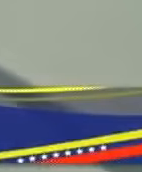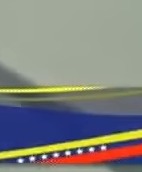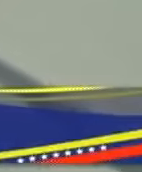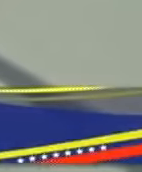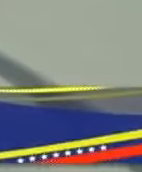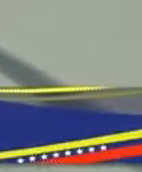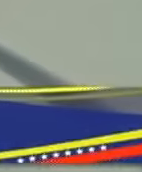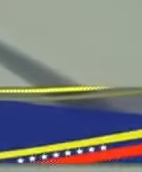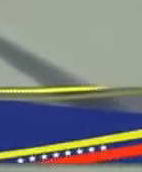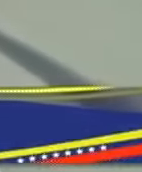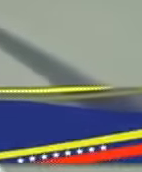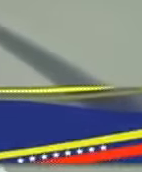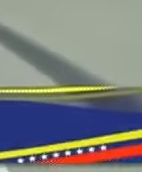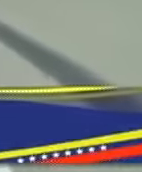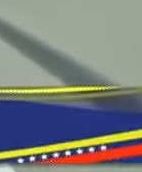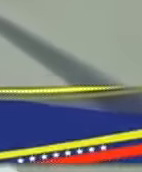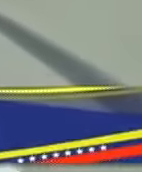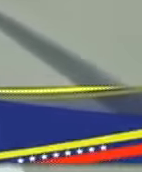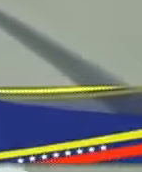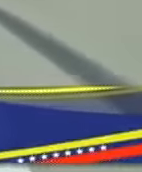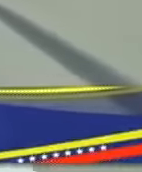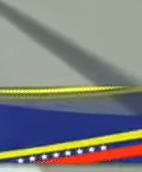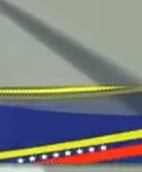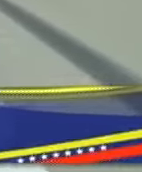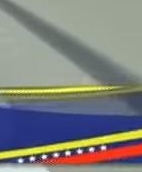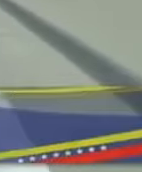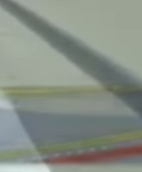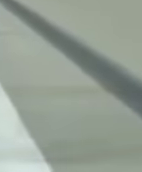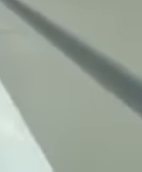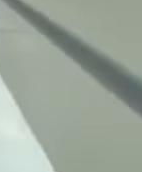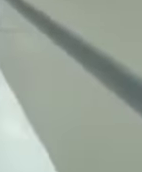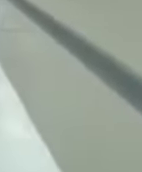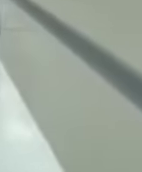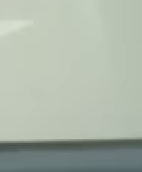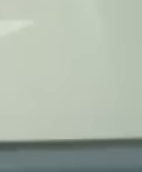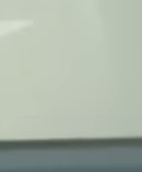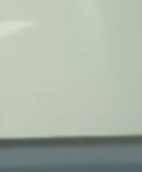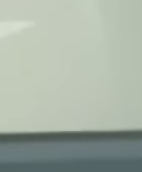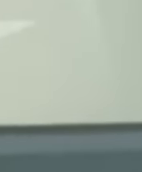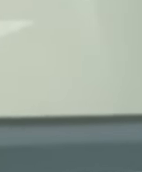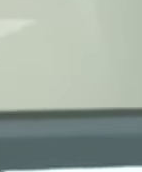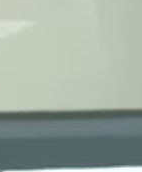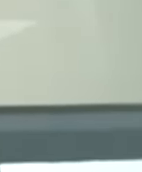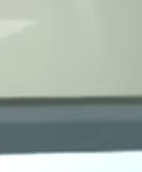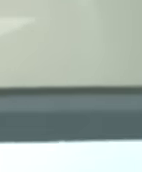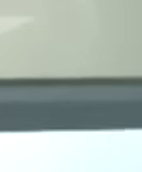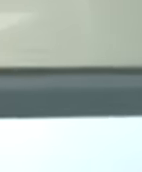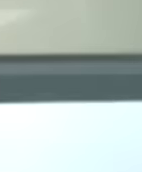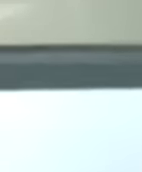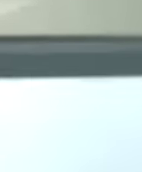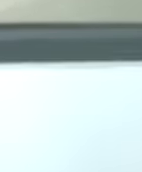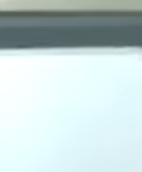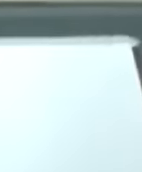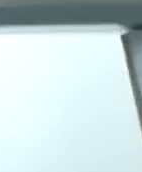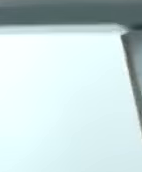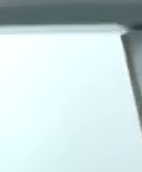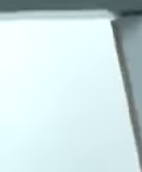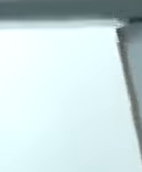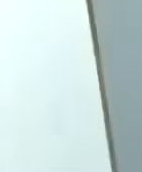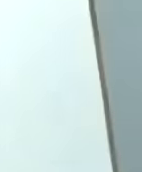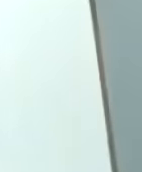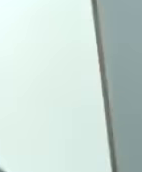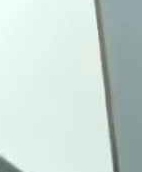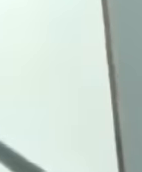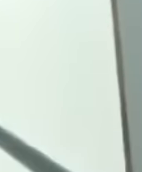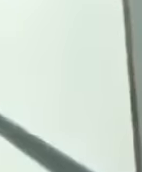De esta manera, el presidente constitucional de la República Bolivariana de Venezuela, hemos visto cómo ha inaugurado este importante hospital tipo 3